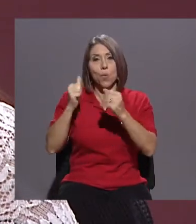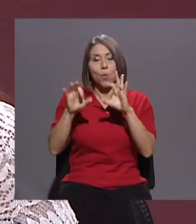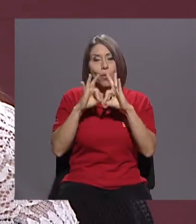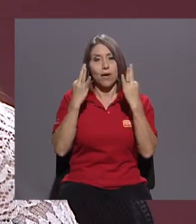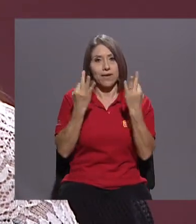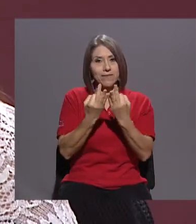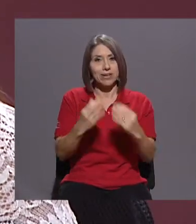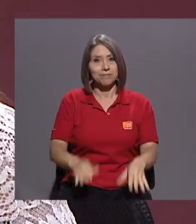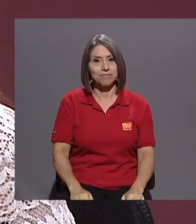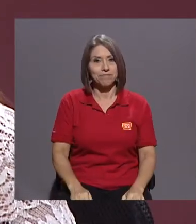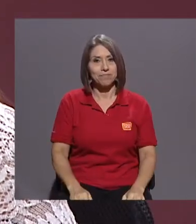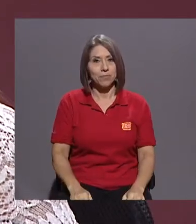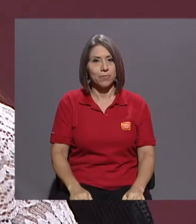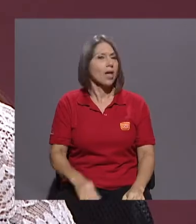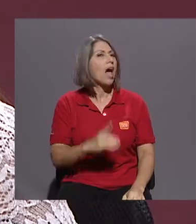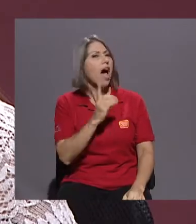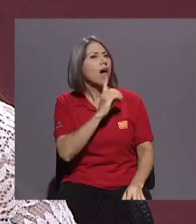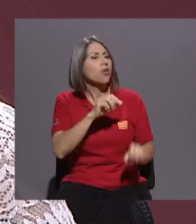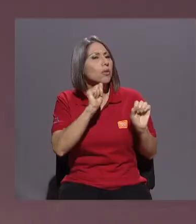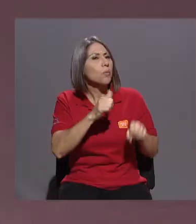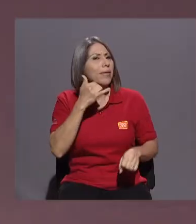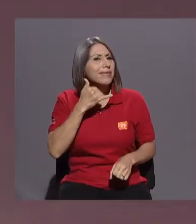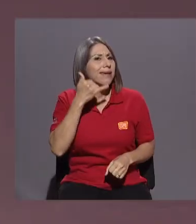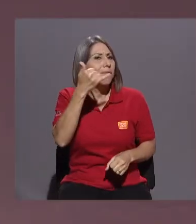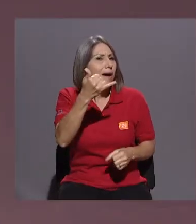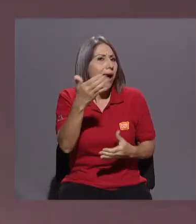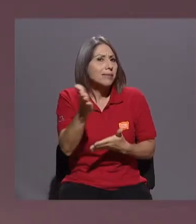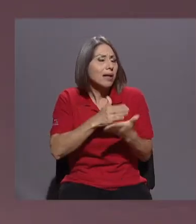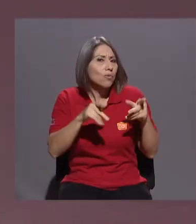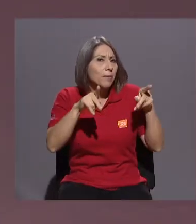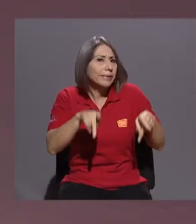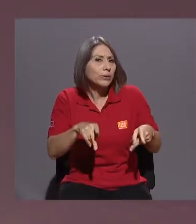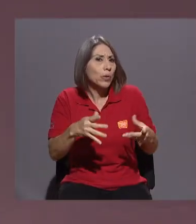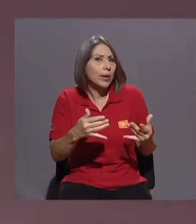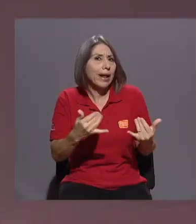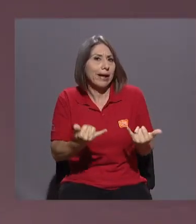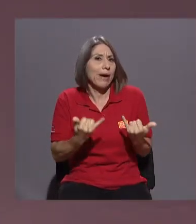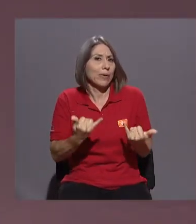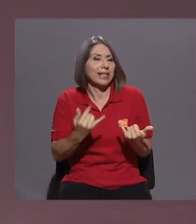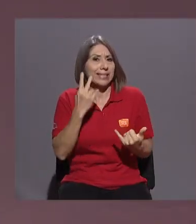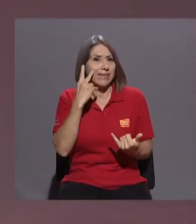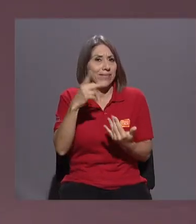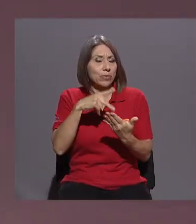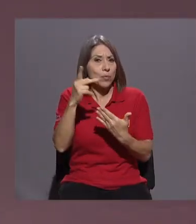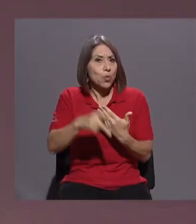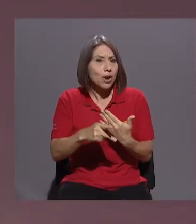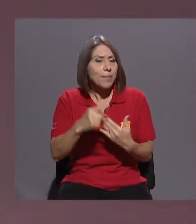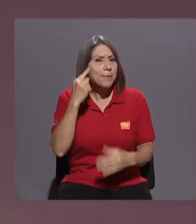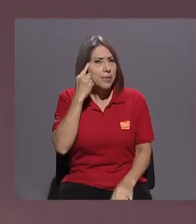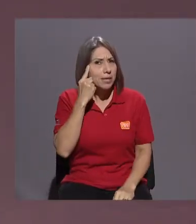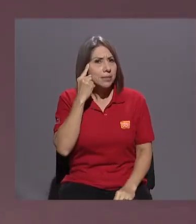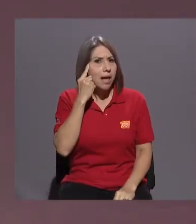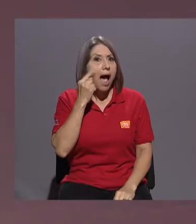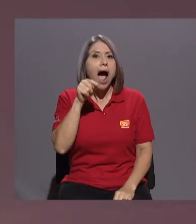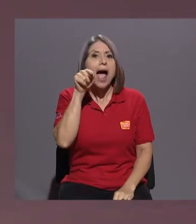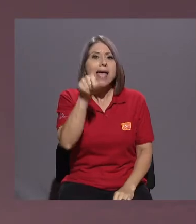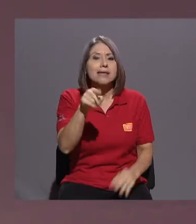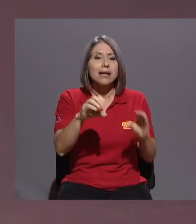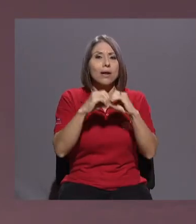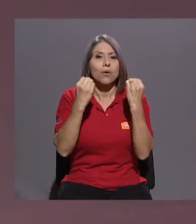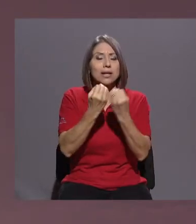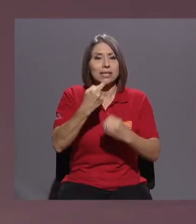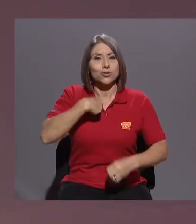otras familias Patricia ¿A dónde se puede llamar Si alguien Está en esos momentos Viéndonos Y piensa